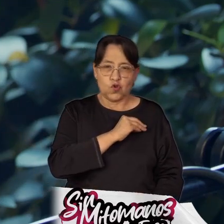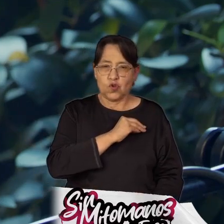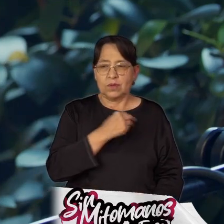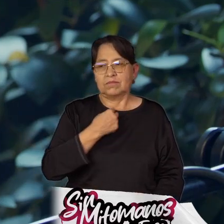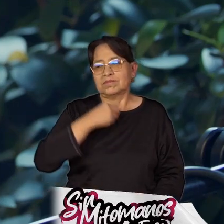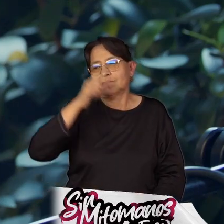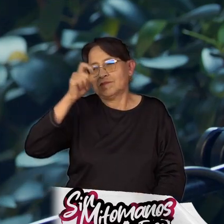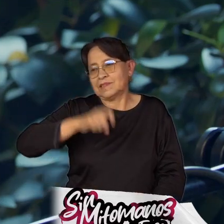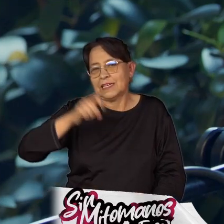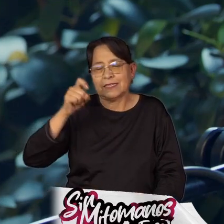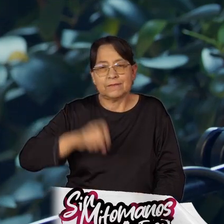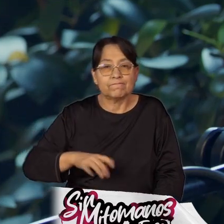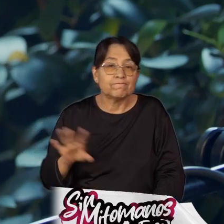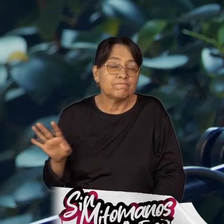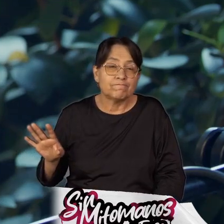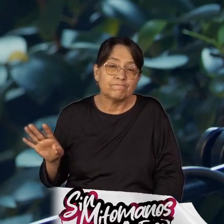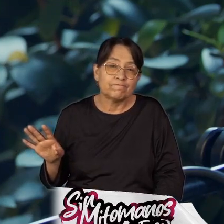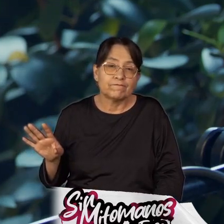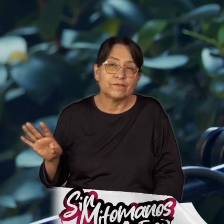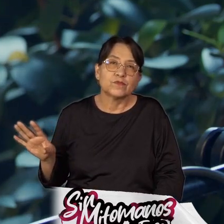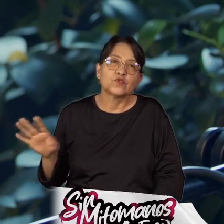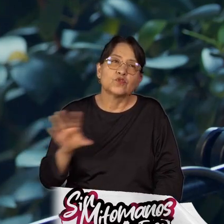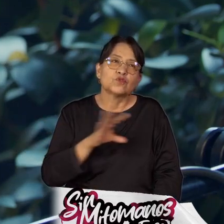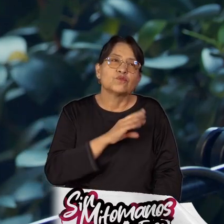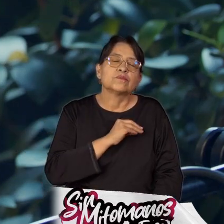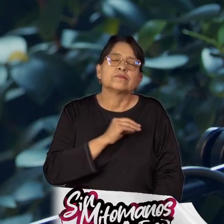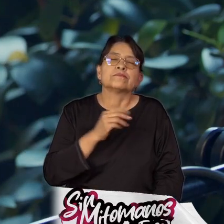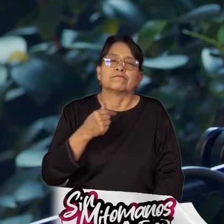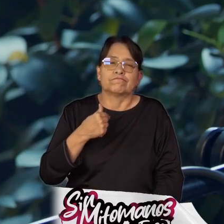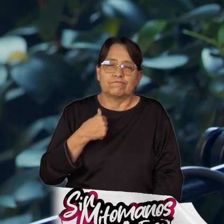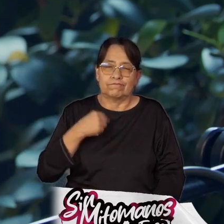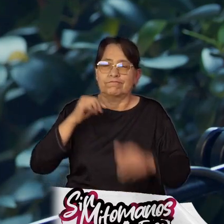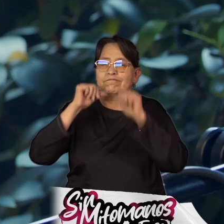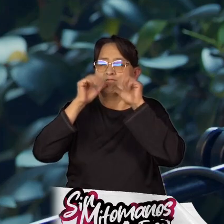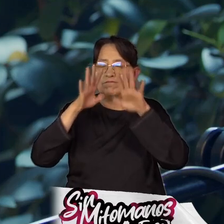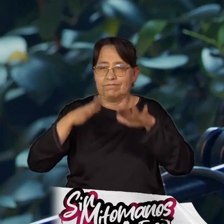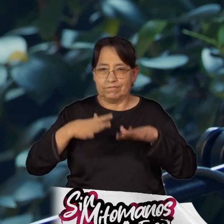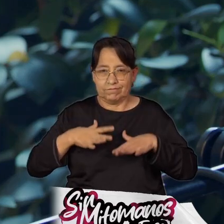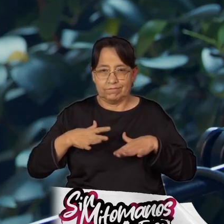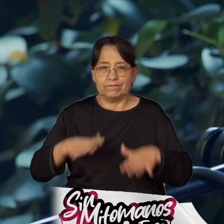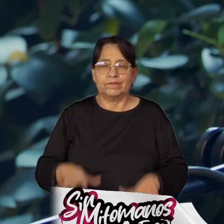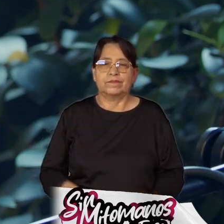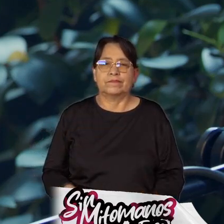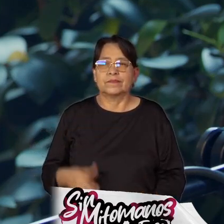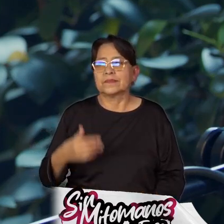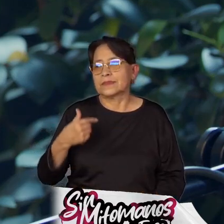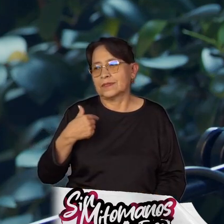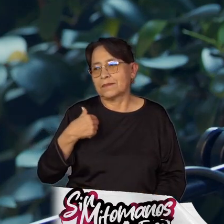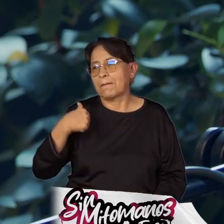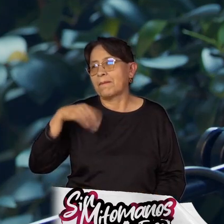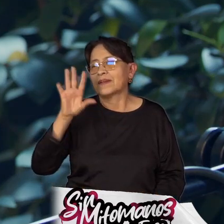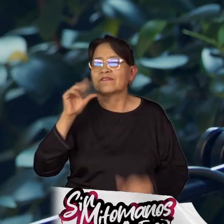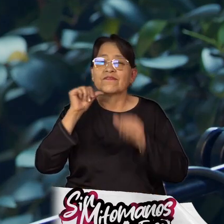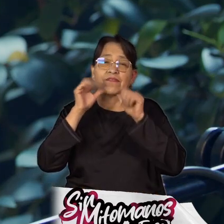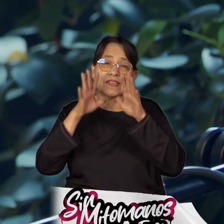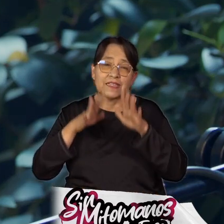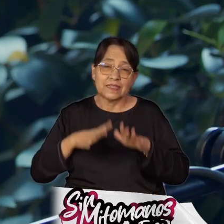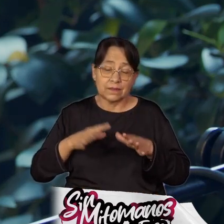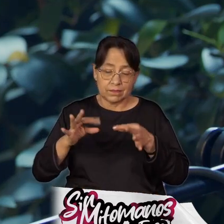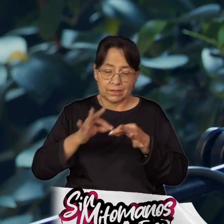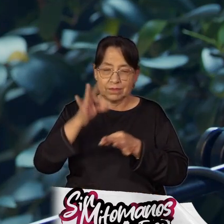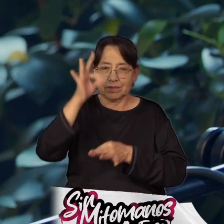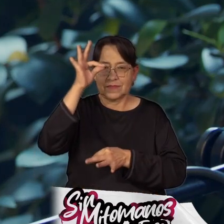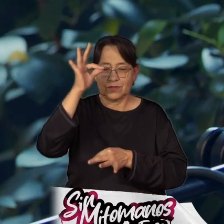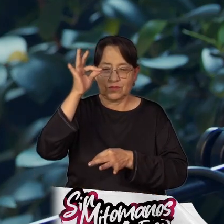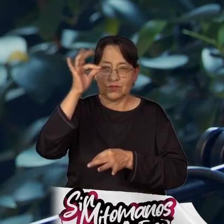todos en cierta medida somos necesitados y todos en cierta medida somos bendecidos. Pero lo cierto es que somos más que bienaventurados